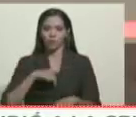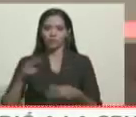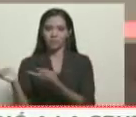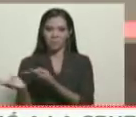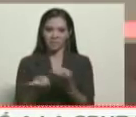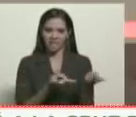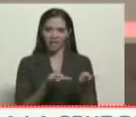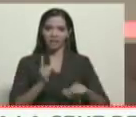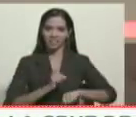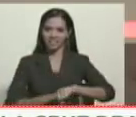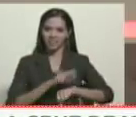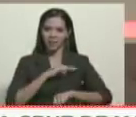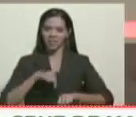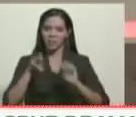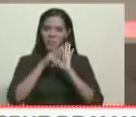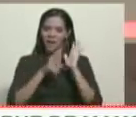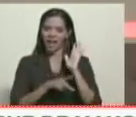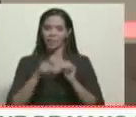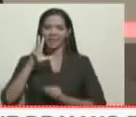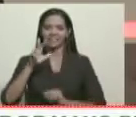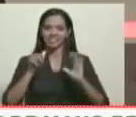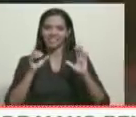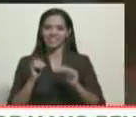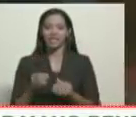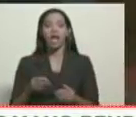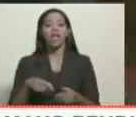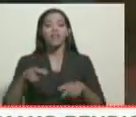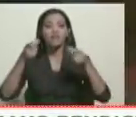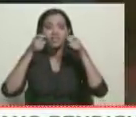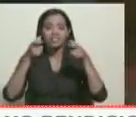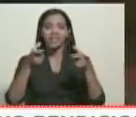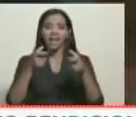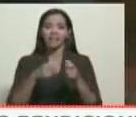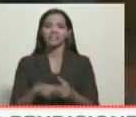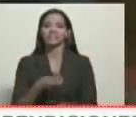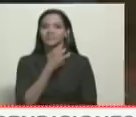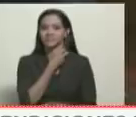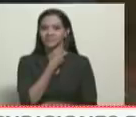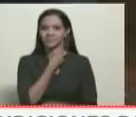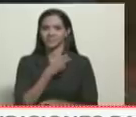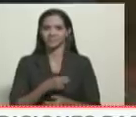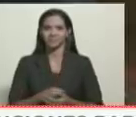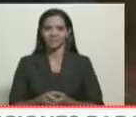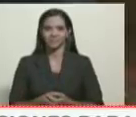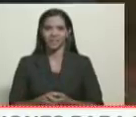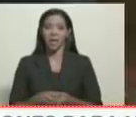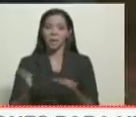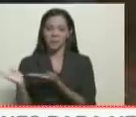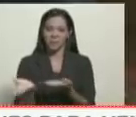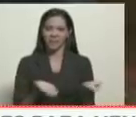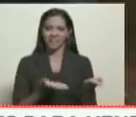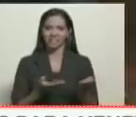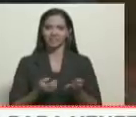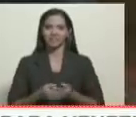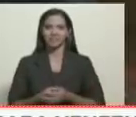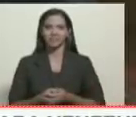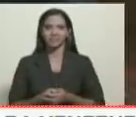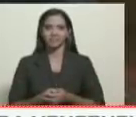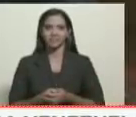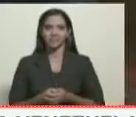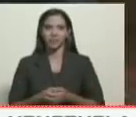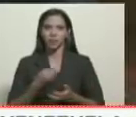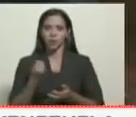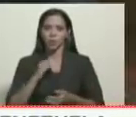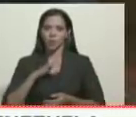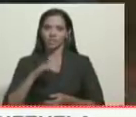a esta hora de nuestro programa 360, el fiscal general de la República, Tarek William Saab. Bienvenido, fiscal. ¿Cómo estás